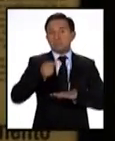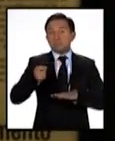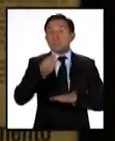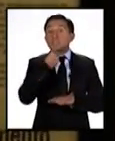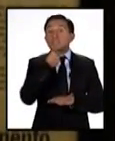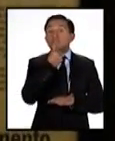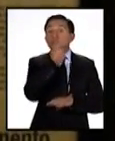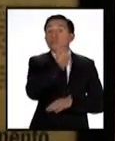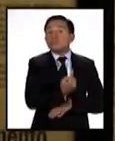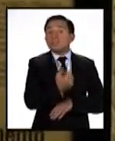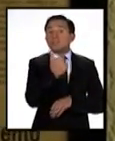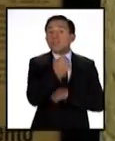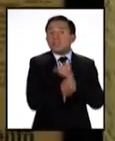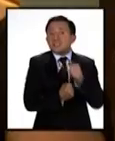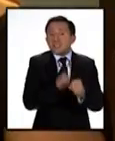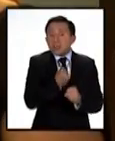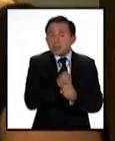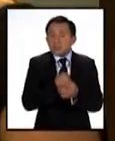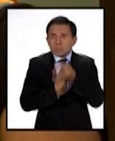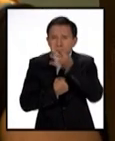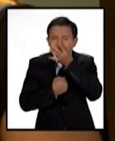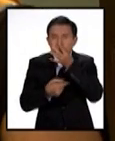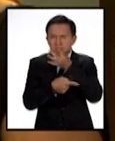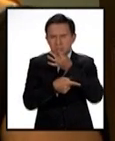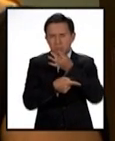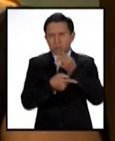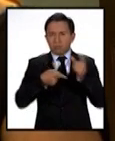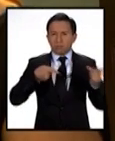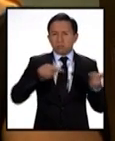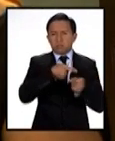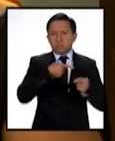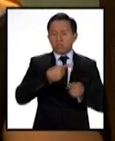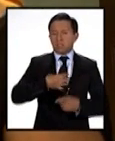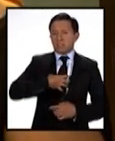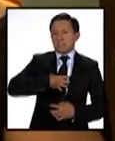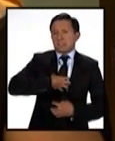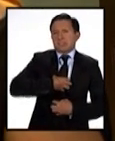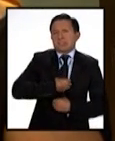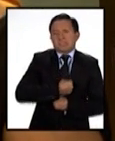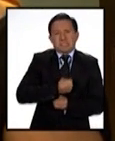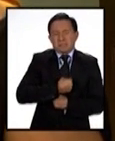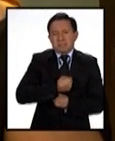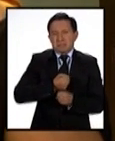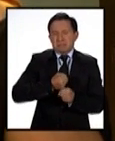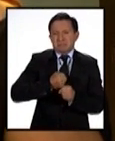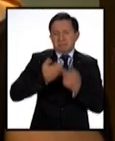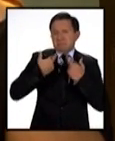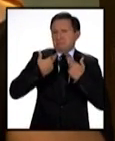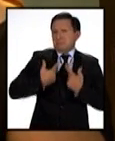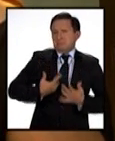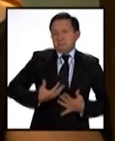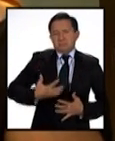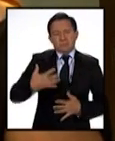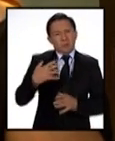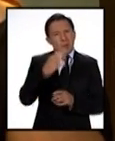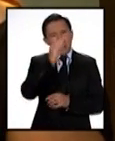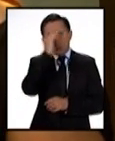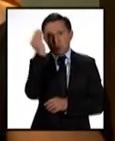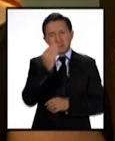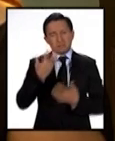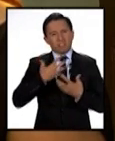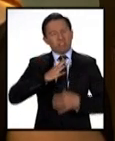sido aniquilado emocionalmente. Cuando yo acudo con él me alerta que focos rojos, la autoestima de mi hijo